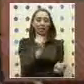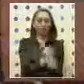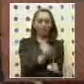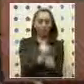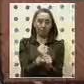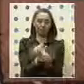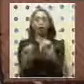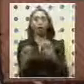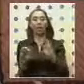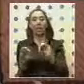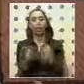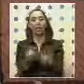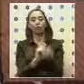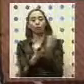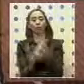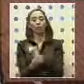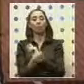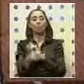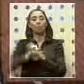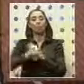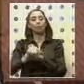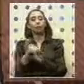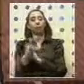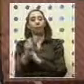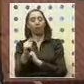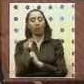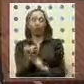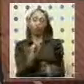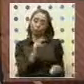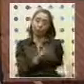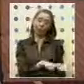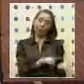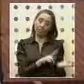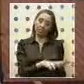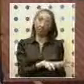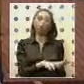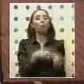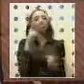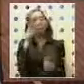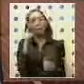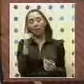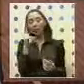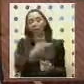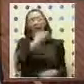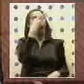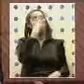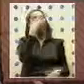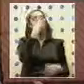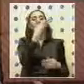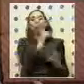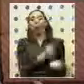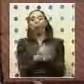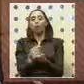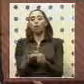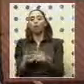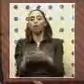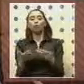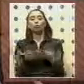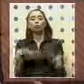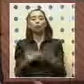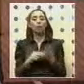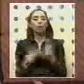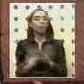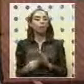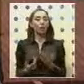y educación para revertir el delito. La verdad es que es cierto, pero el discurso no ayuda al problema inmediato. Por eso,